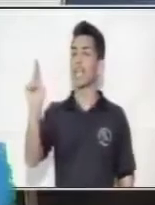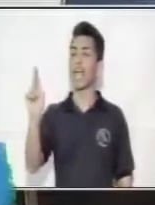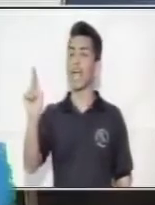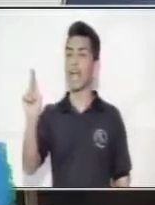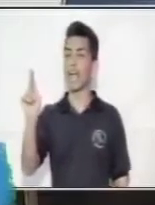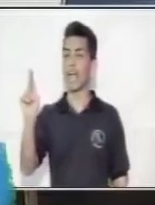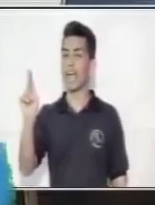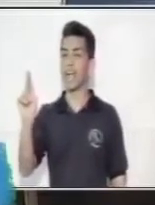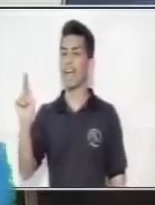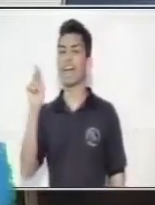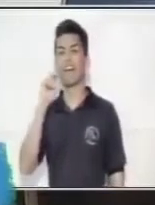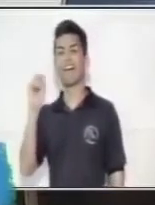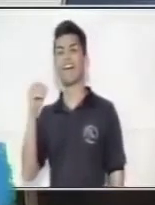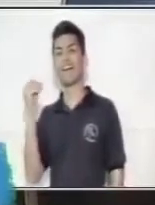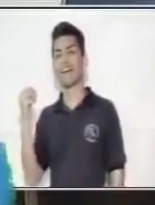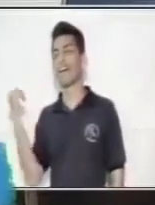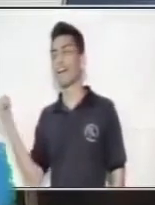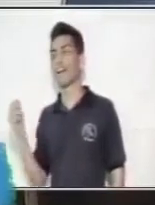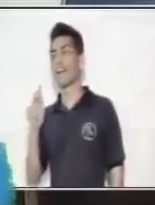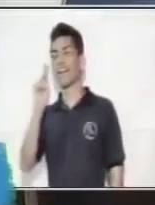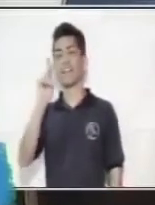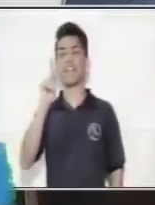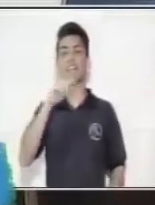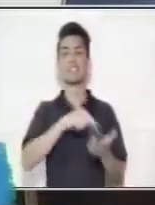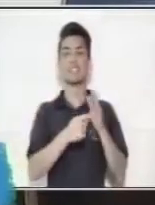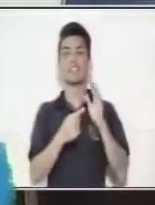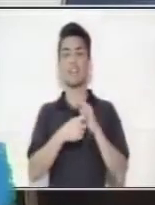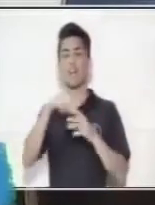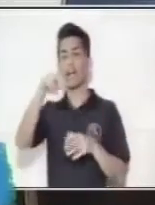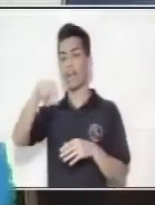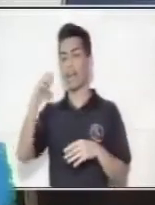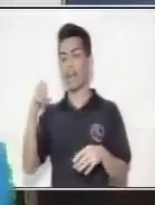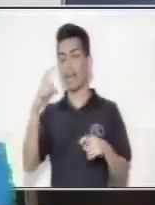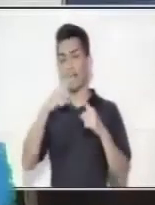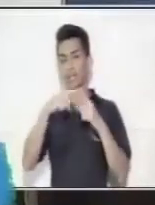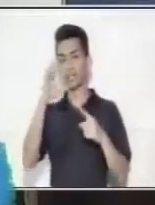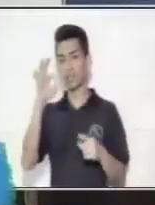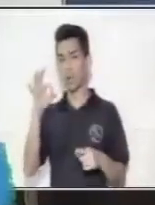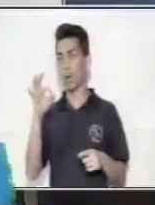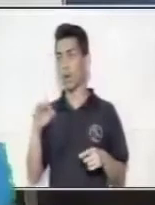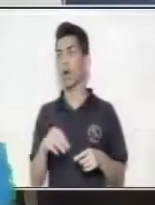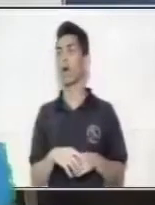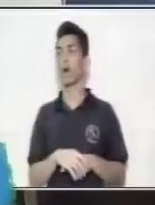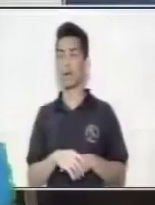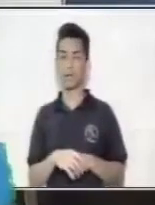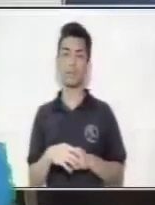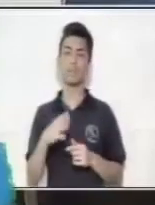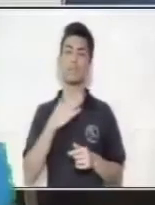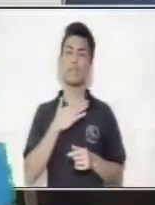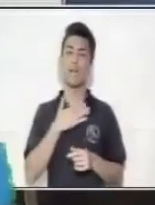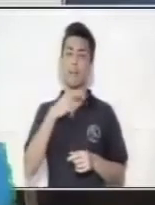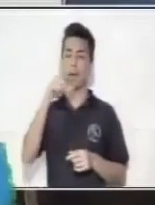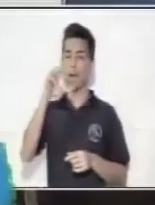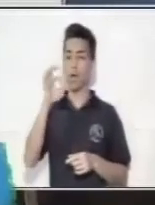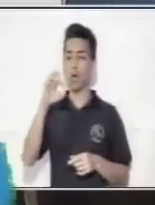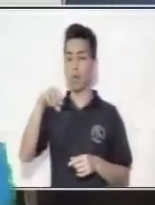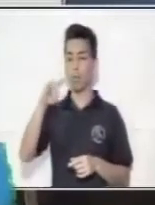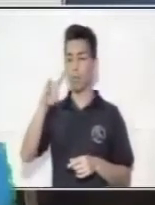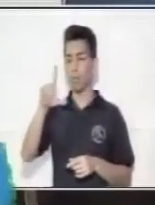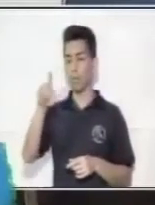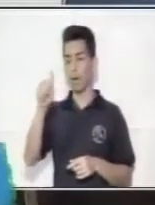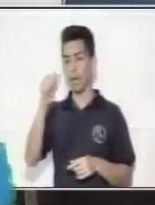lo tanto, esta Y la podemos identificar como una copulativa. Por lo tanto,